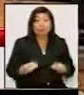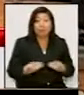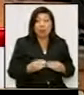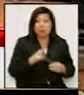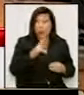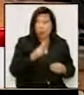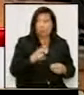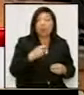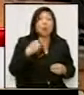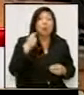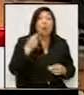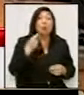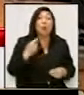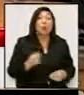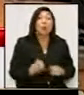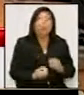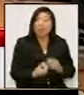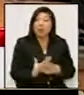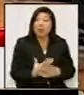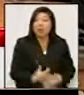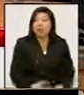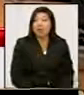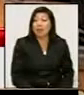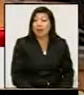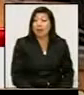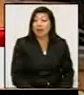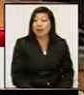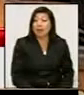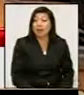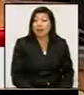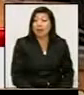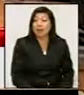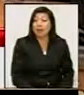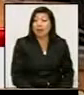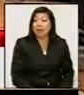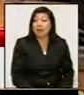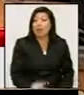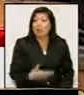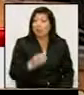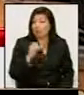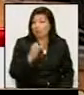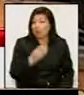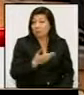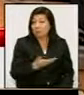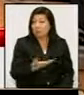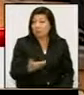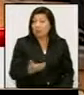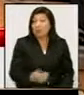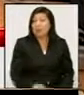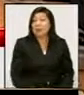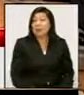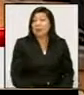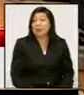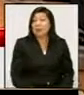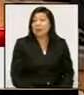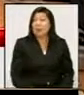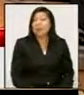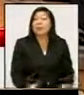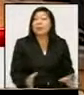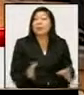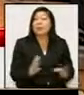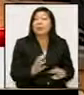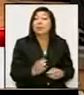Cusco, Puno, Arequipa. Quisiéramos una opinión vuestra respecto de las